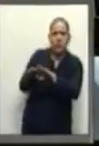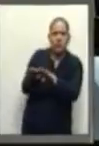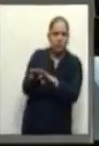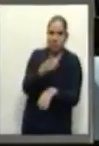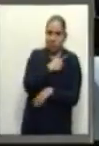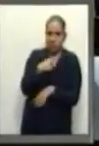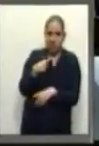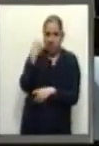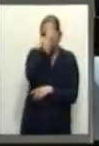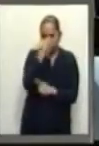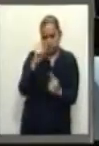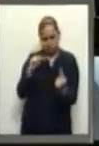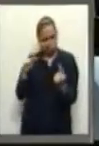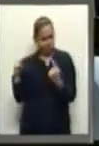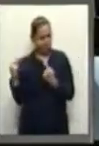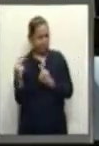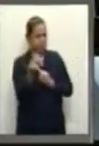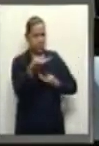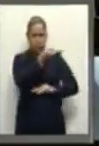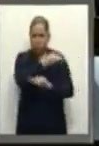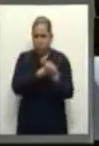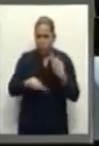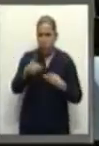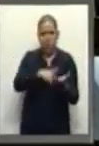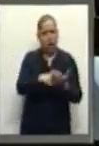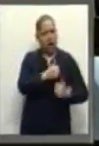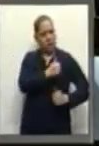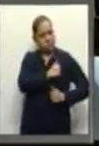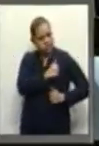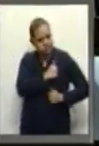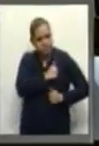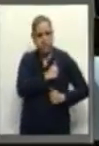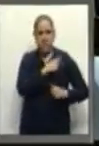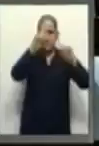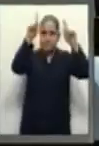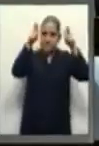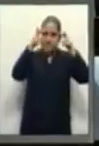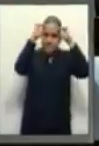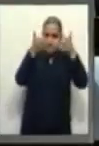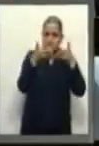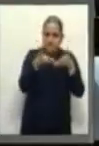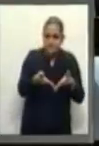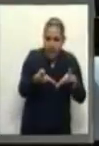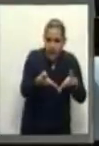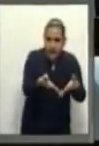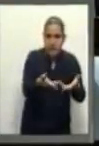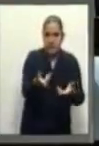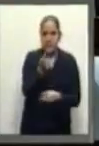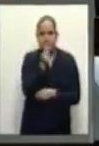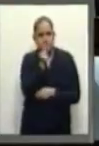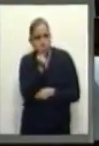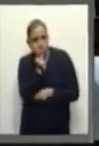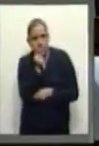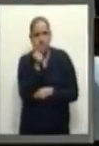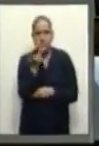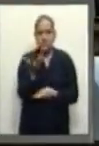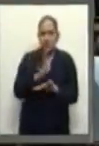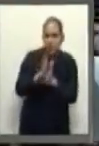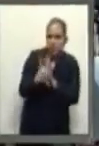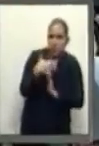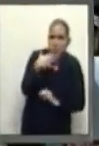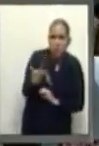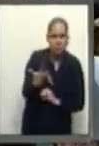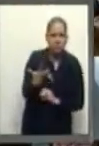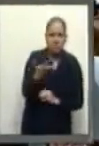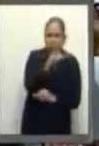y y y la Fuerza Armada la Marina Fuerza Armada de México no se puede entender necesita una regulación